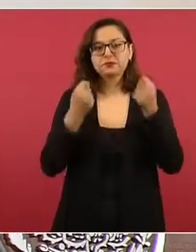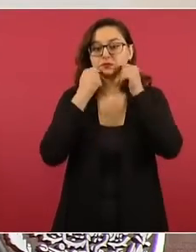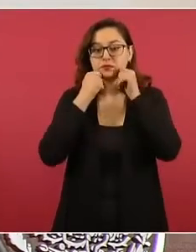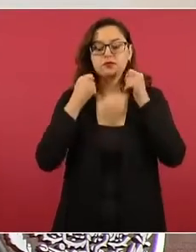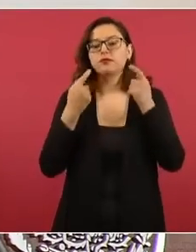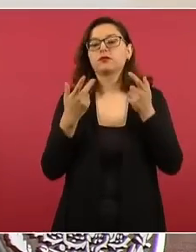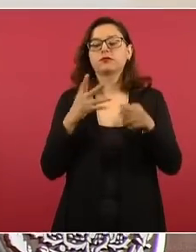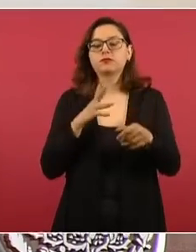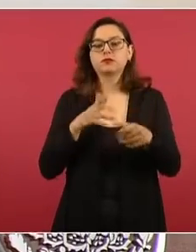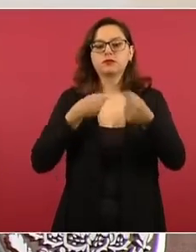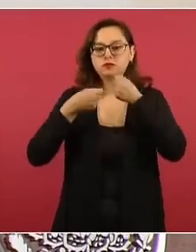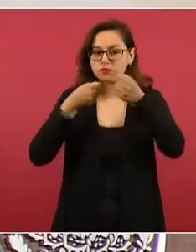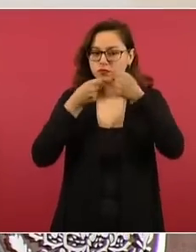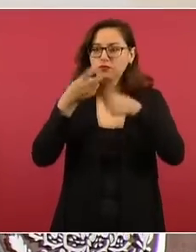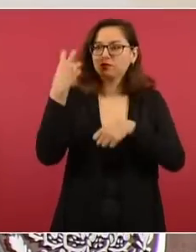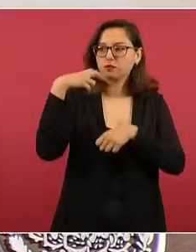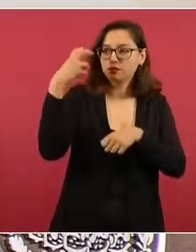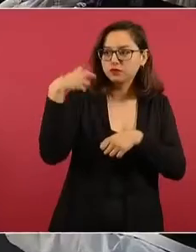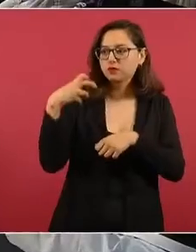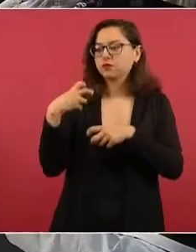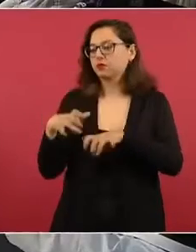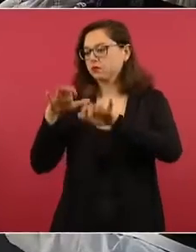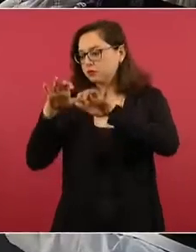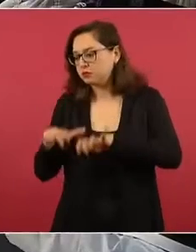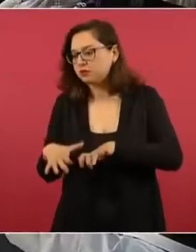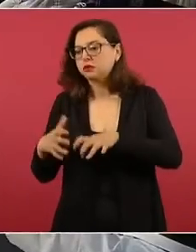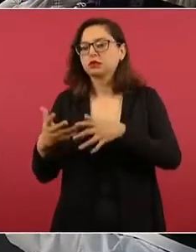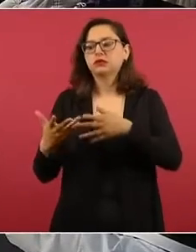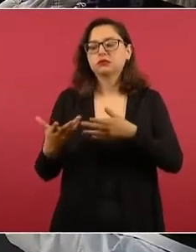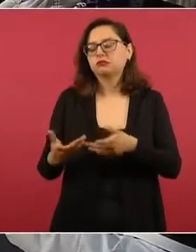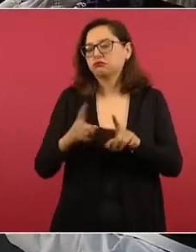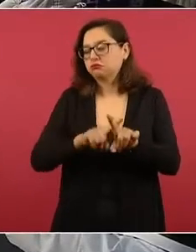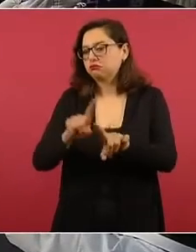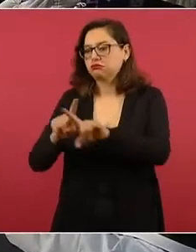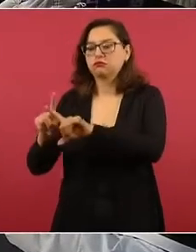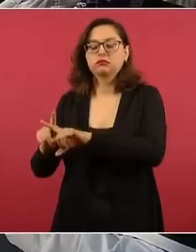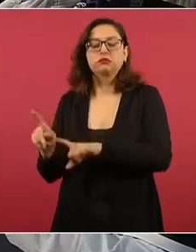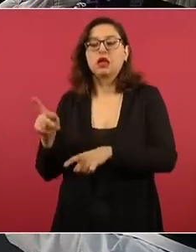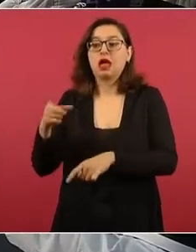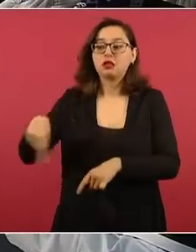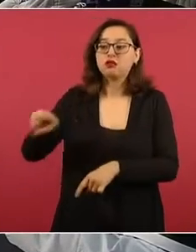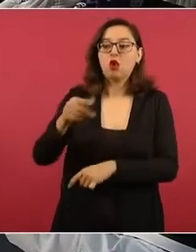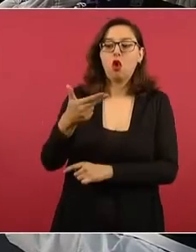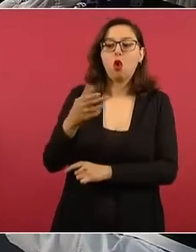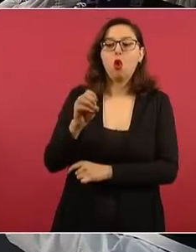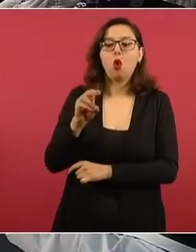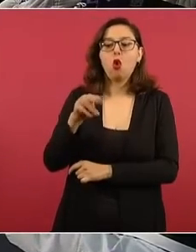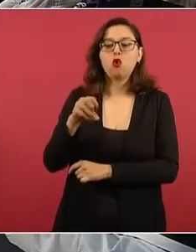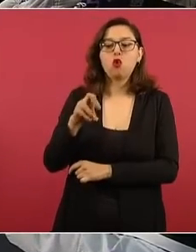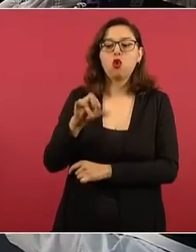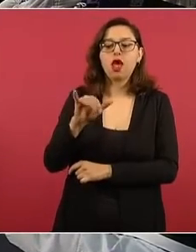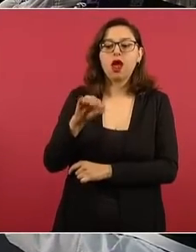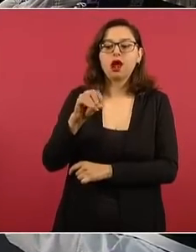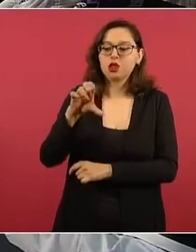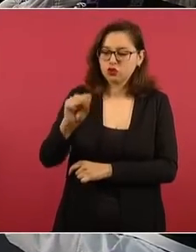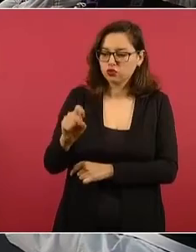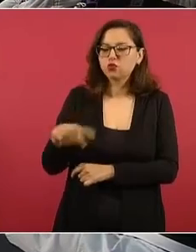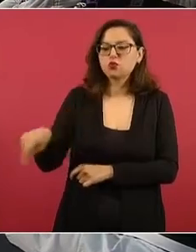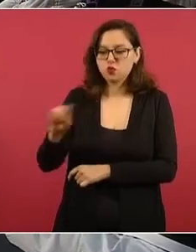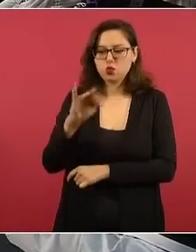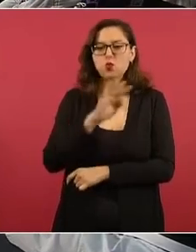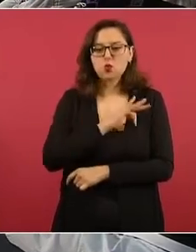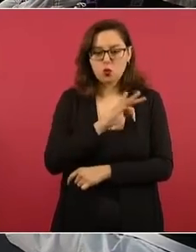cubren cosas y que son redactores que están por honorarios, todos ellos tienen derecho a seguridad